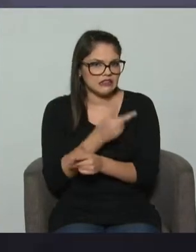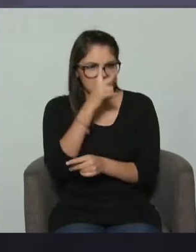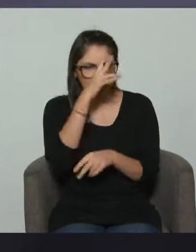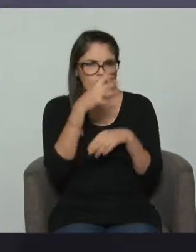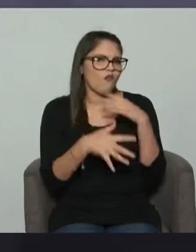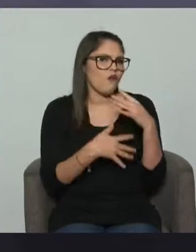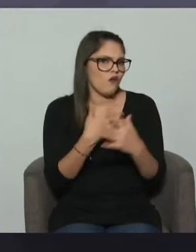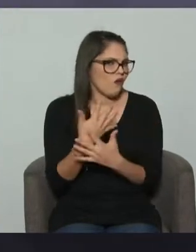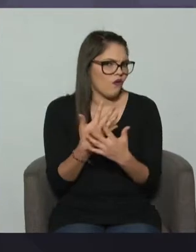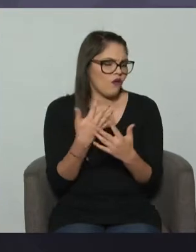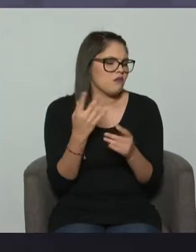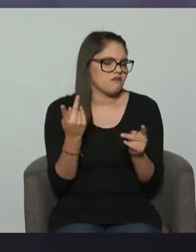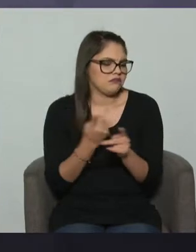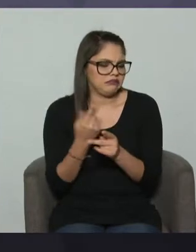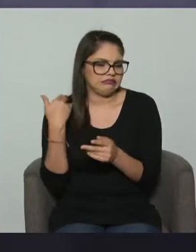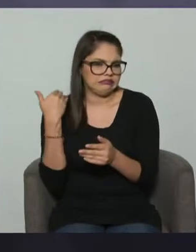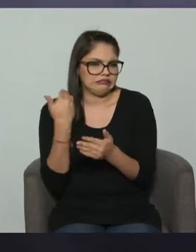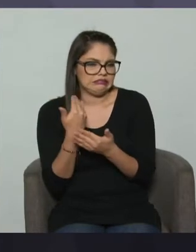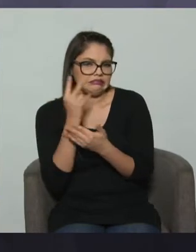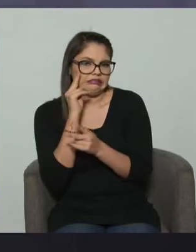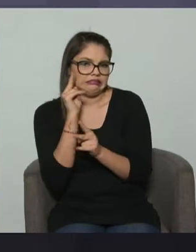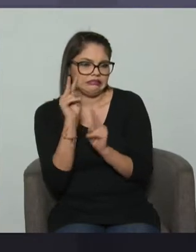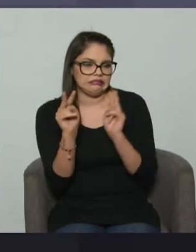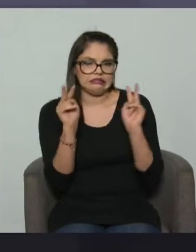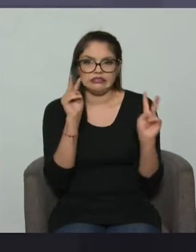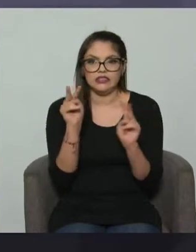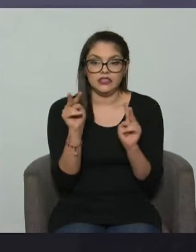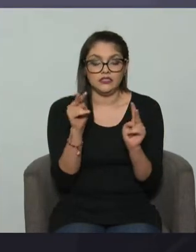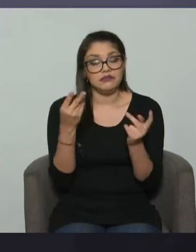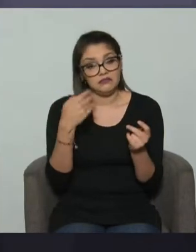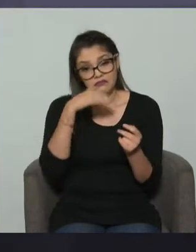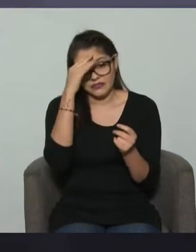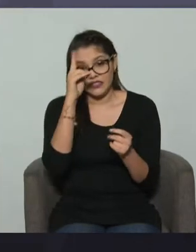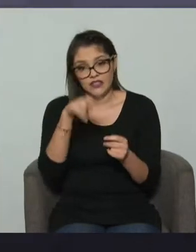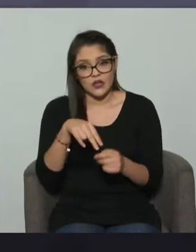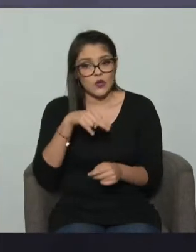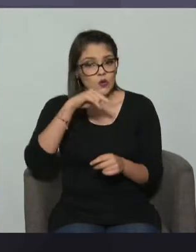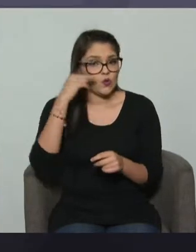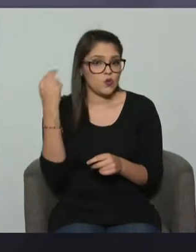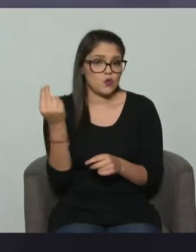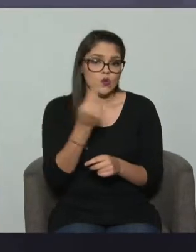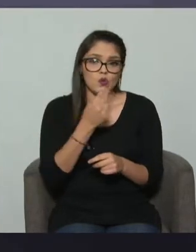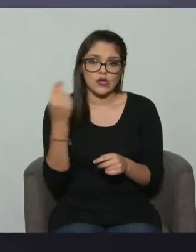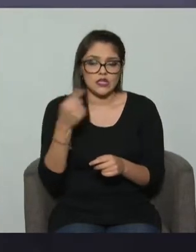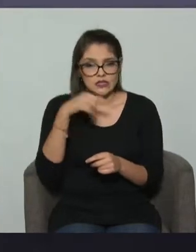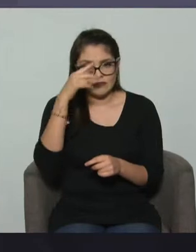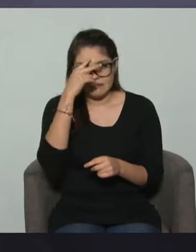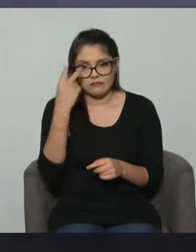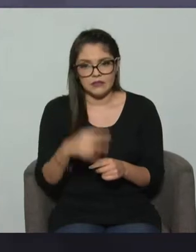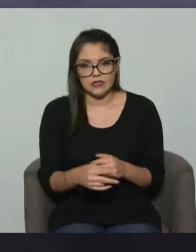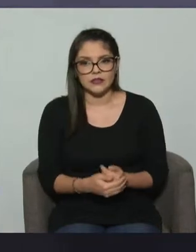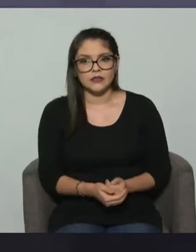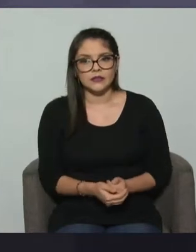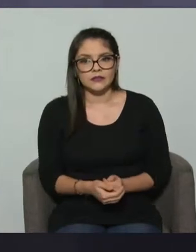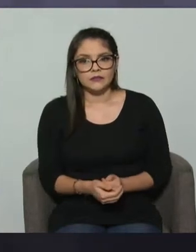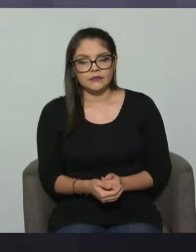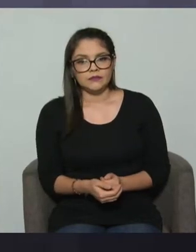y todas esas modalidades que se está presentando, porque creo que es una cuestión de urgencia a nivel de la agenda nacional. No, sí, bueno, totalmente,